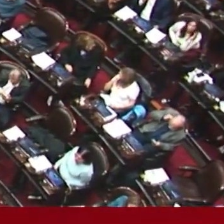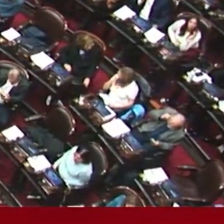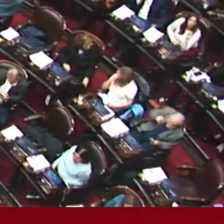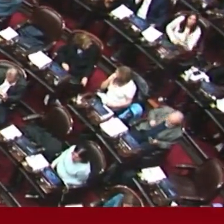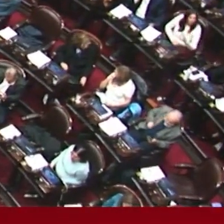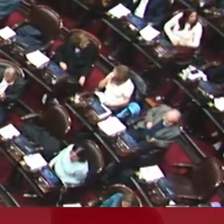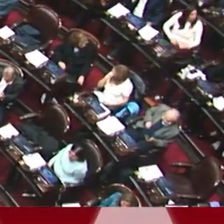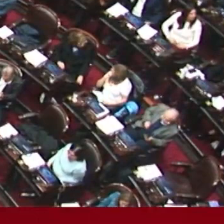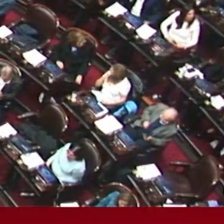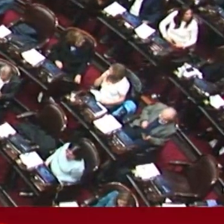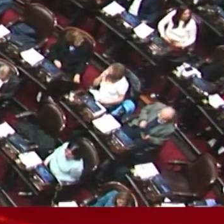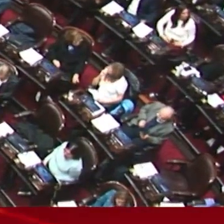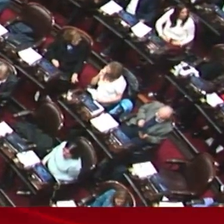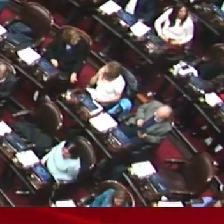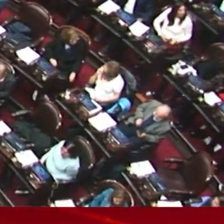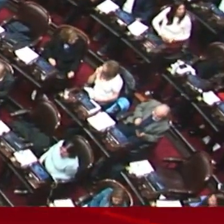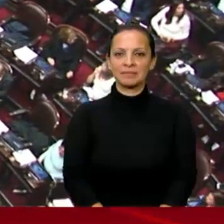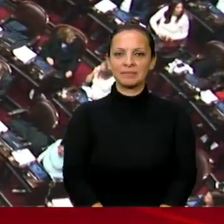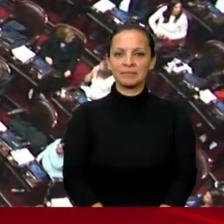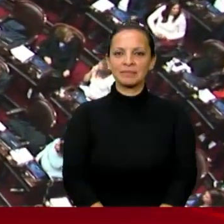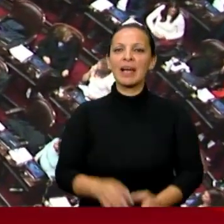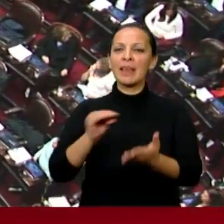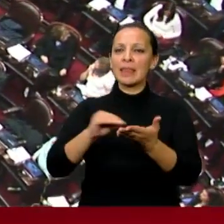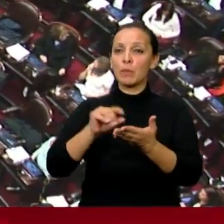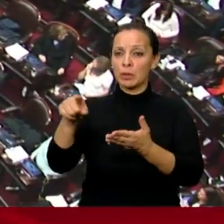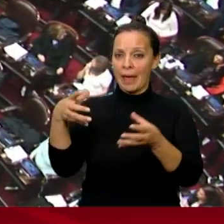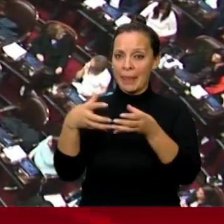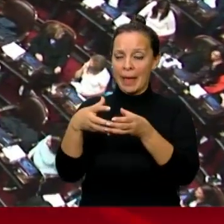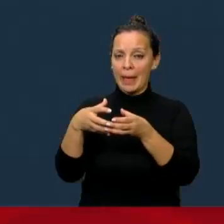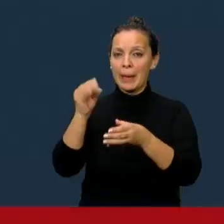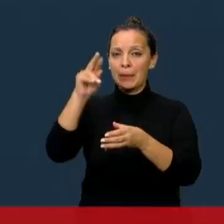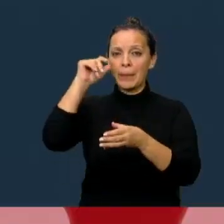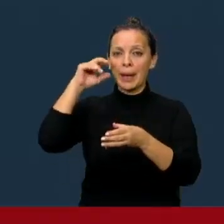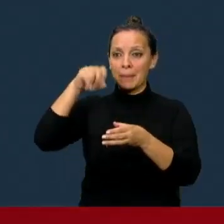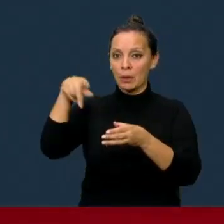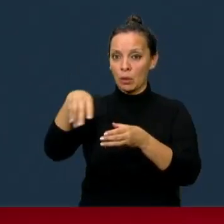Diputada Bregman, se abstienen los 4.